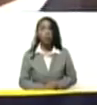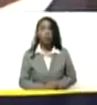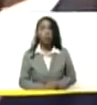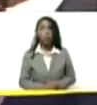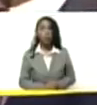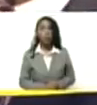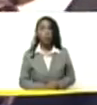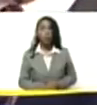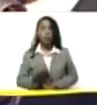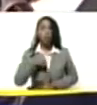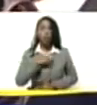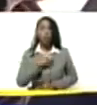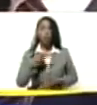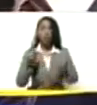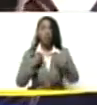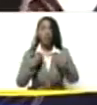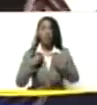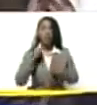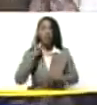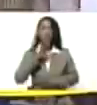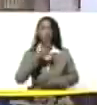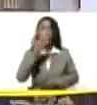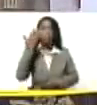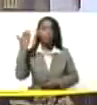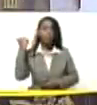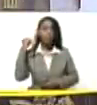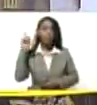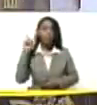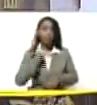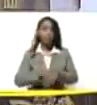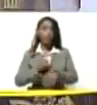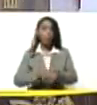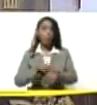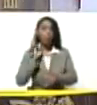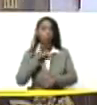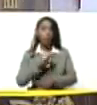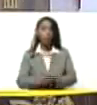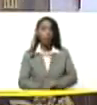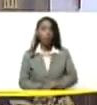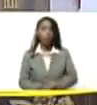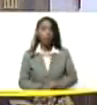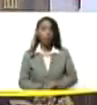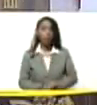hemos vivido esos acontecimientos históricos